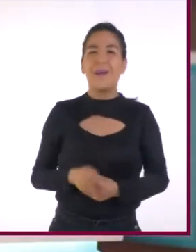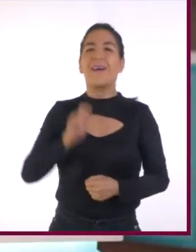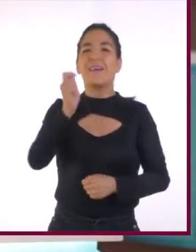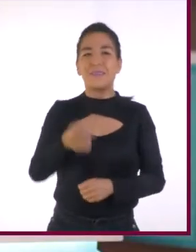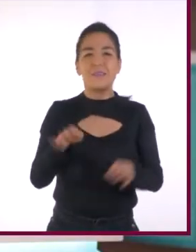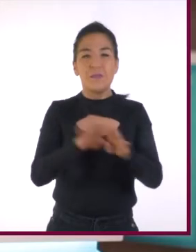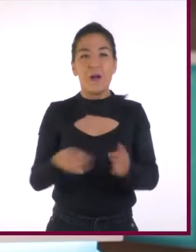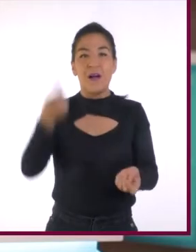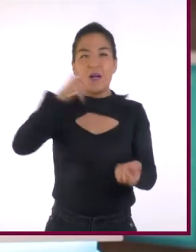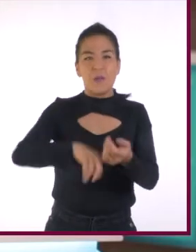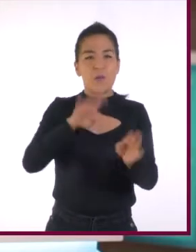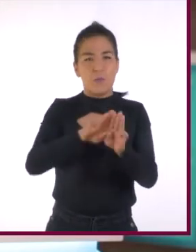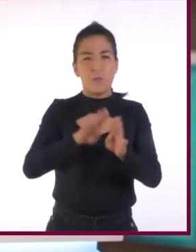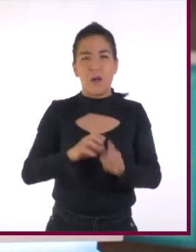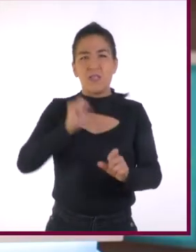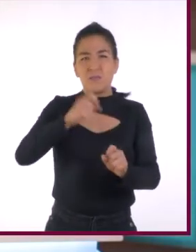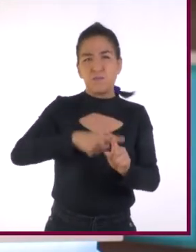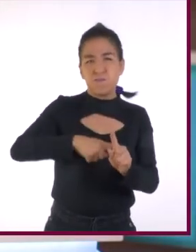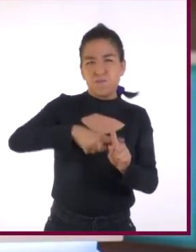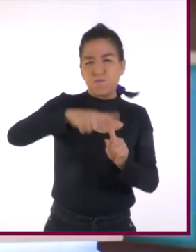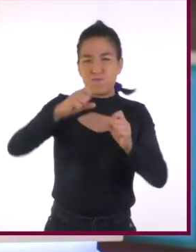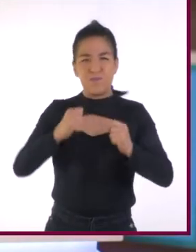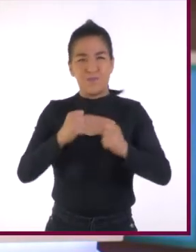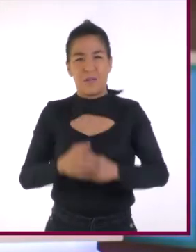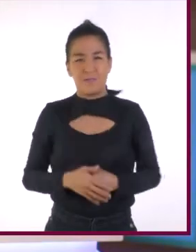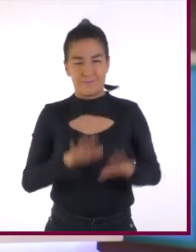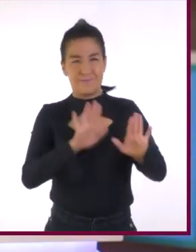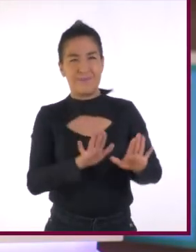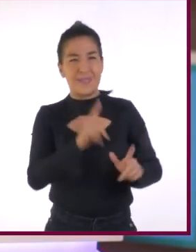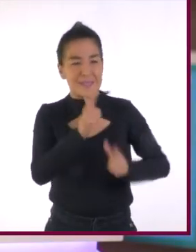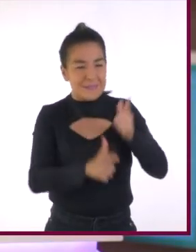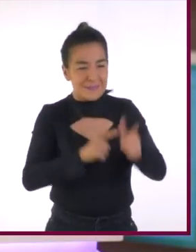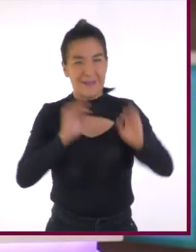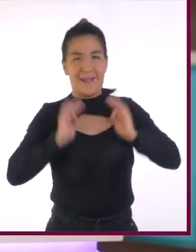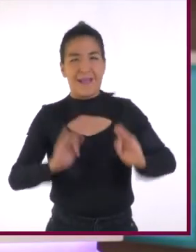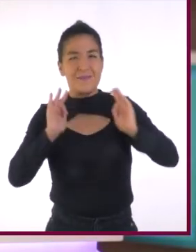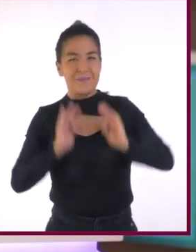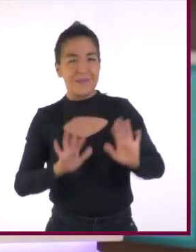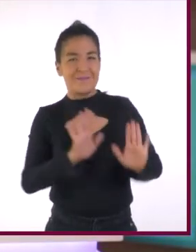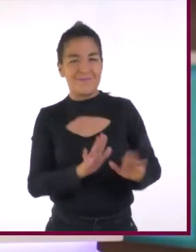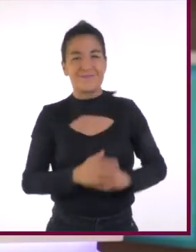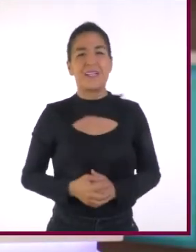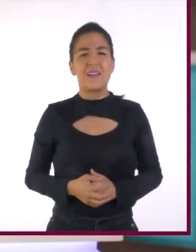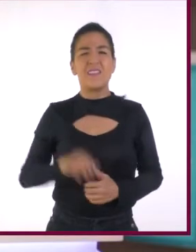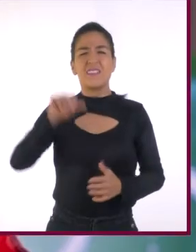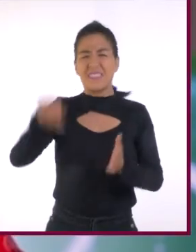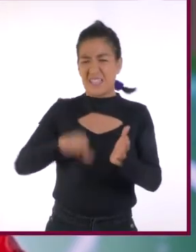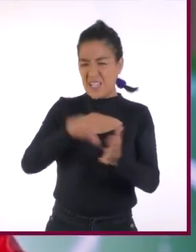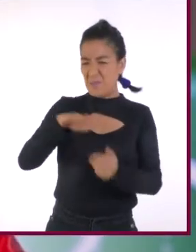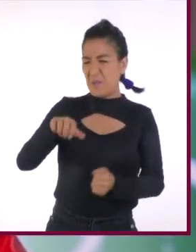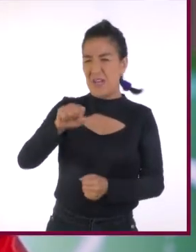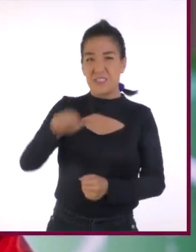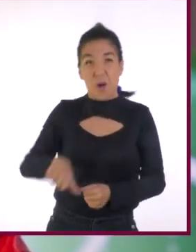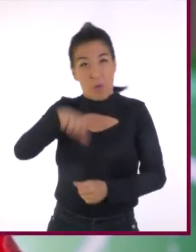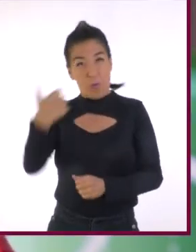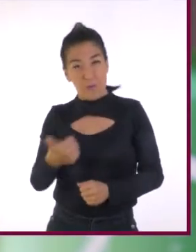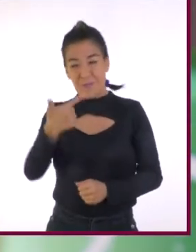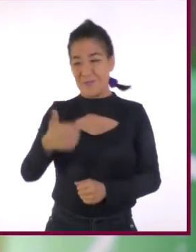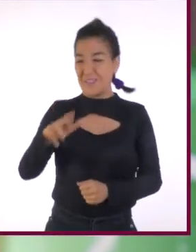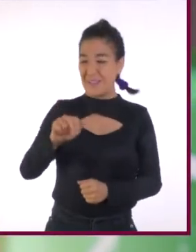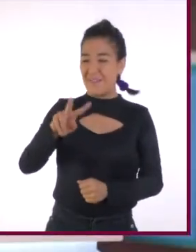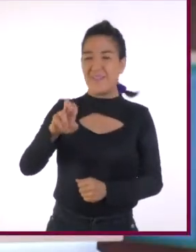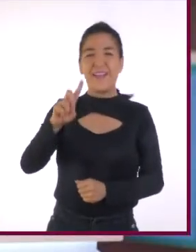objeto se modificó, su forma se modificó, la densidad en este caso es la misma, pero el centro de masa se movió, pues como se movió